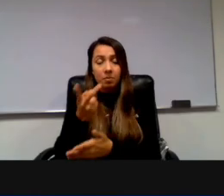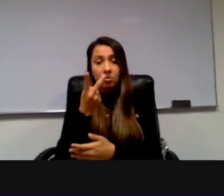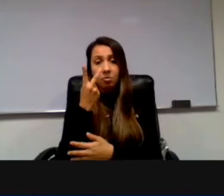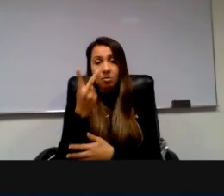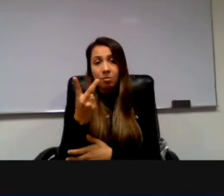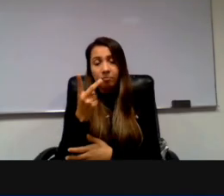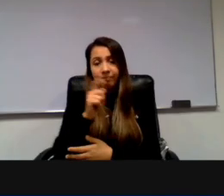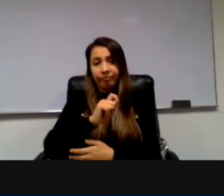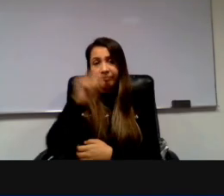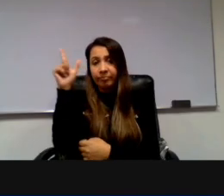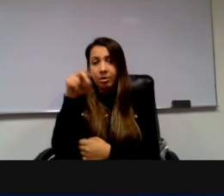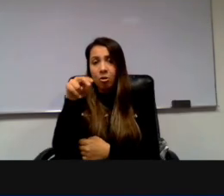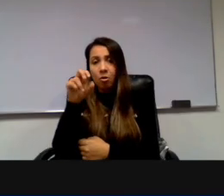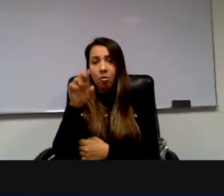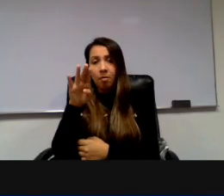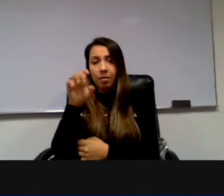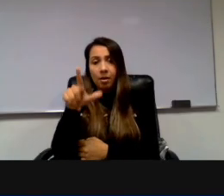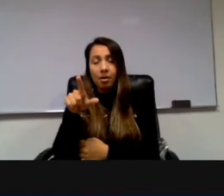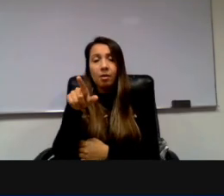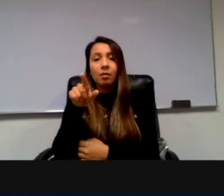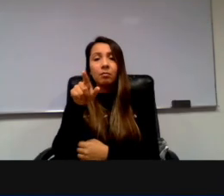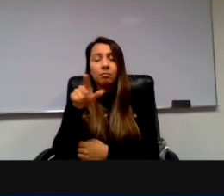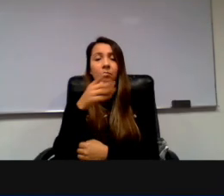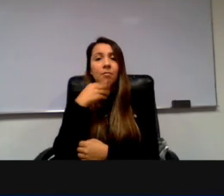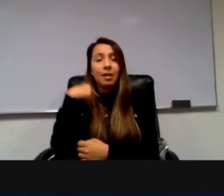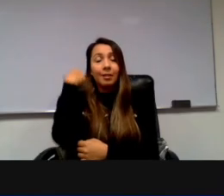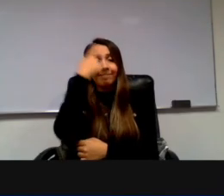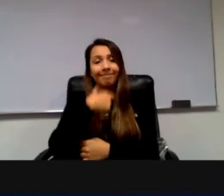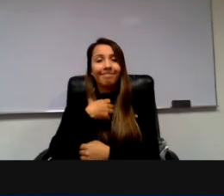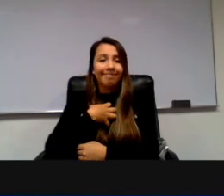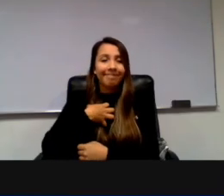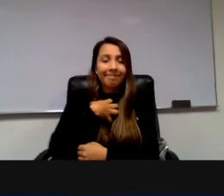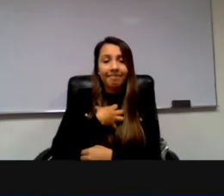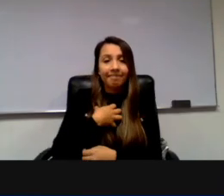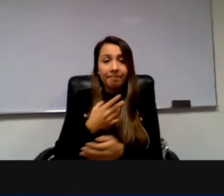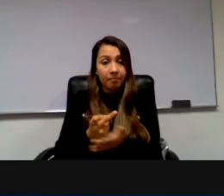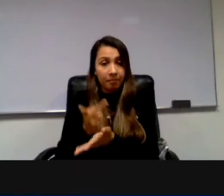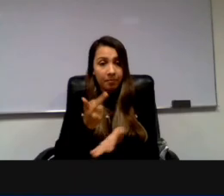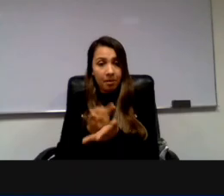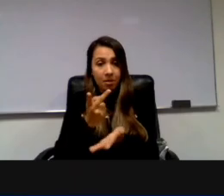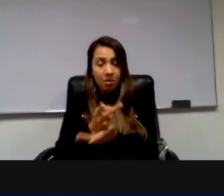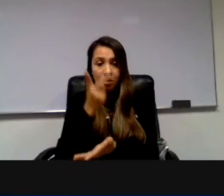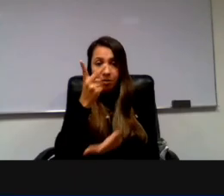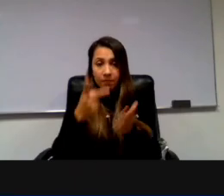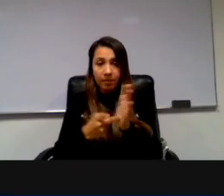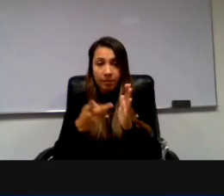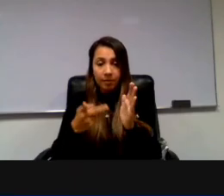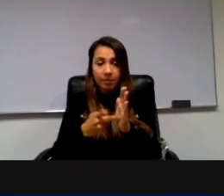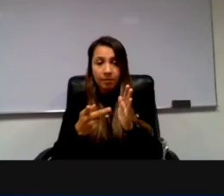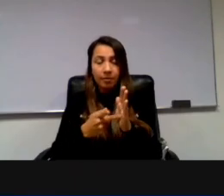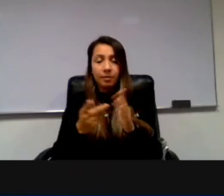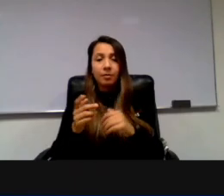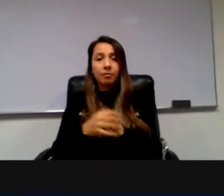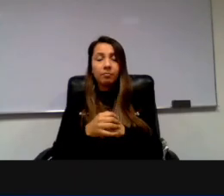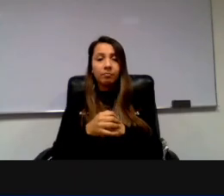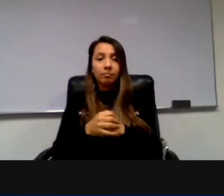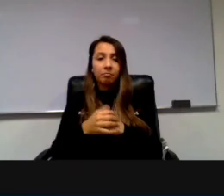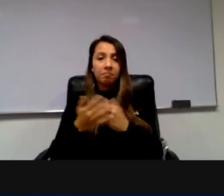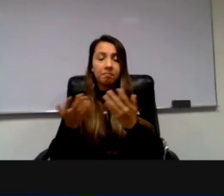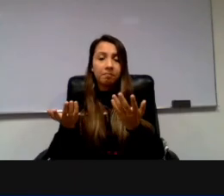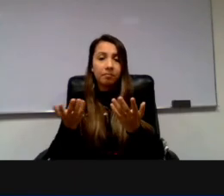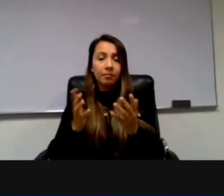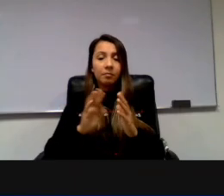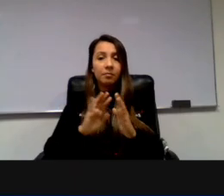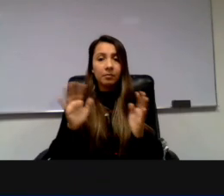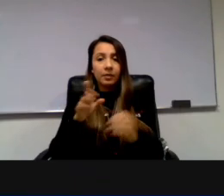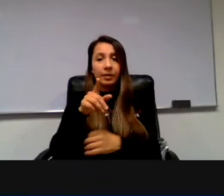Y siempre digo que desde entonces tuvo esa cara de felicidad, ¿no? Quien recibe 2 veces un premio Nobel, ¿no? Y bueno,